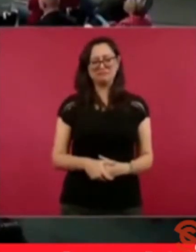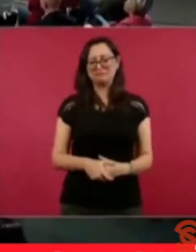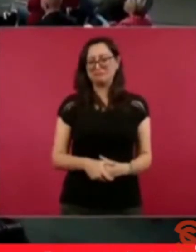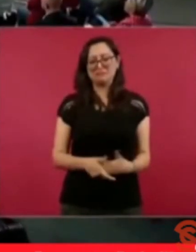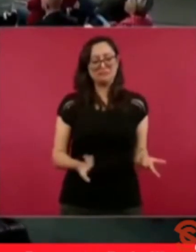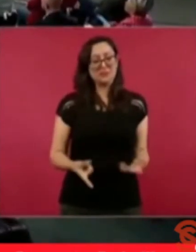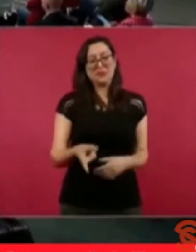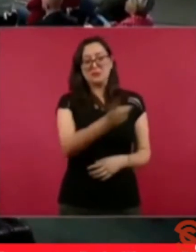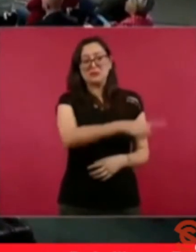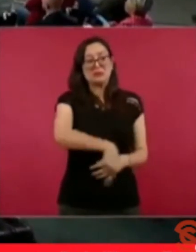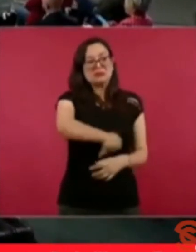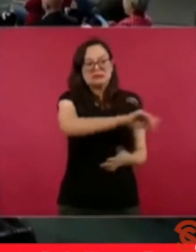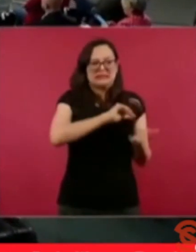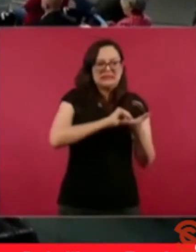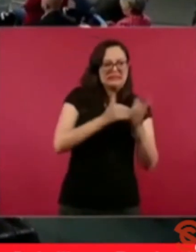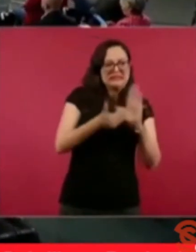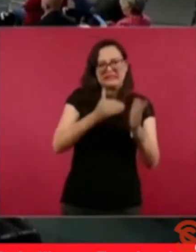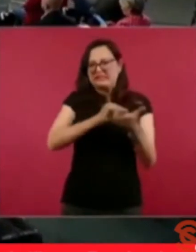no han podido.